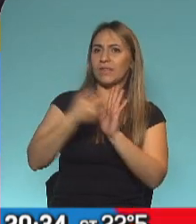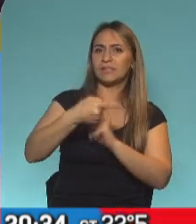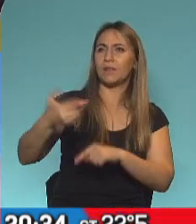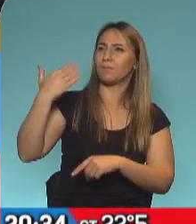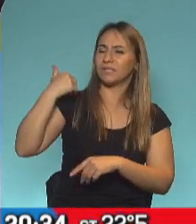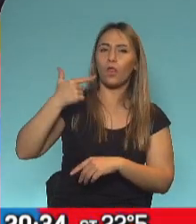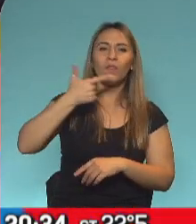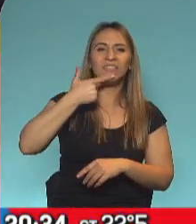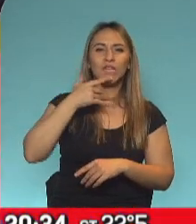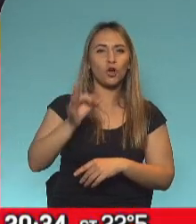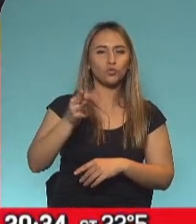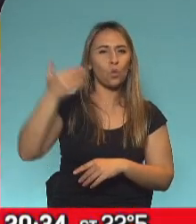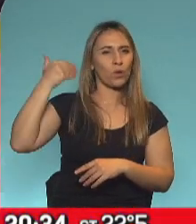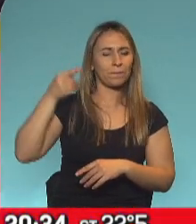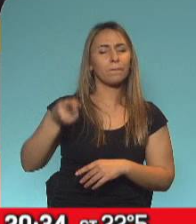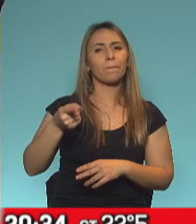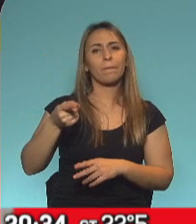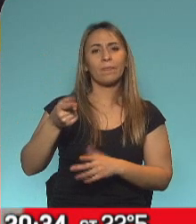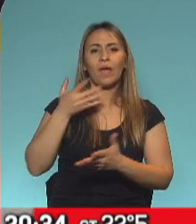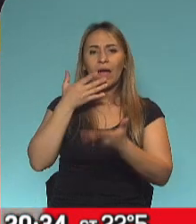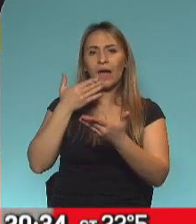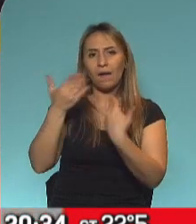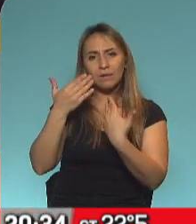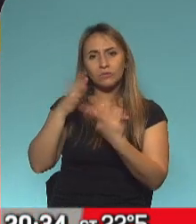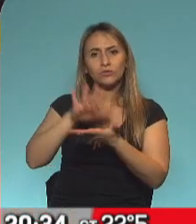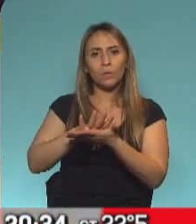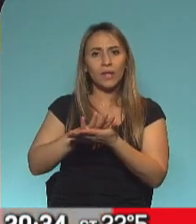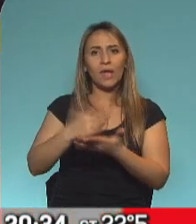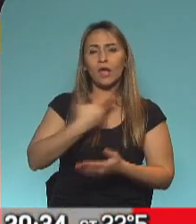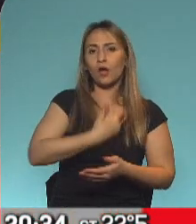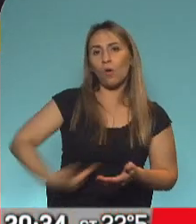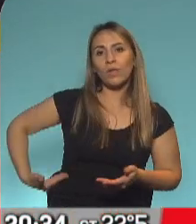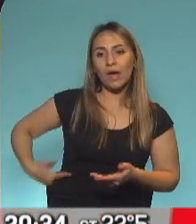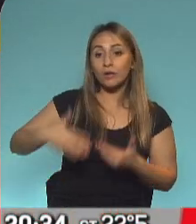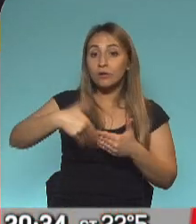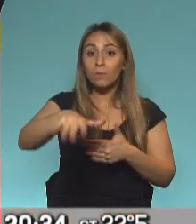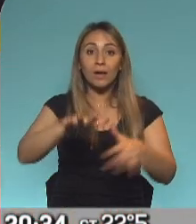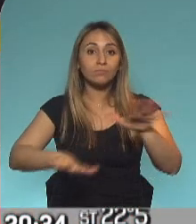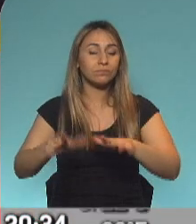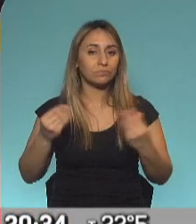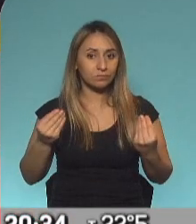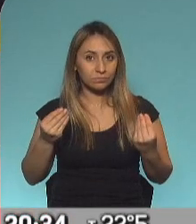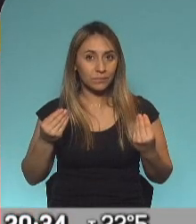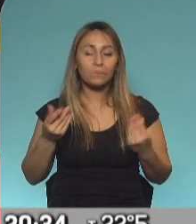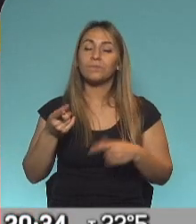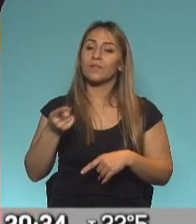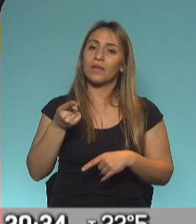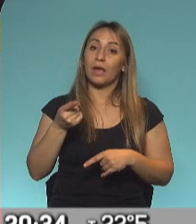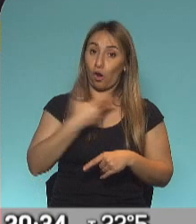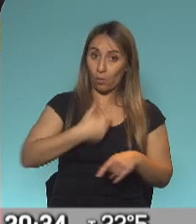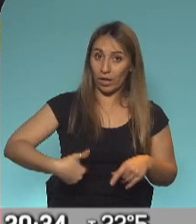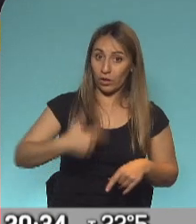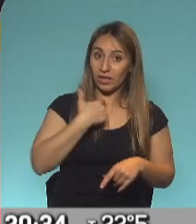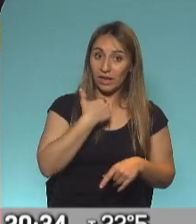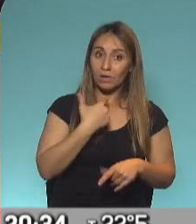octubre, sobre qué iba a hacer el gobierno. Si el gobierno iba a querer recuperar